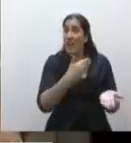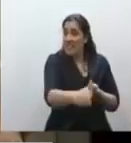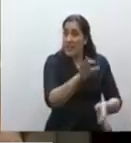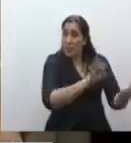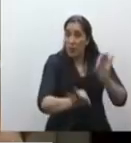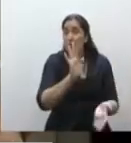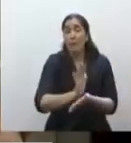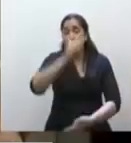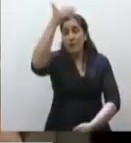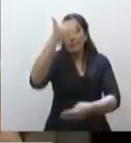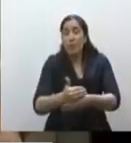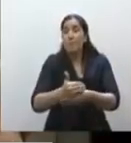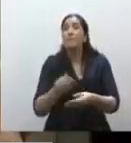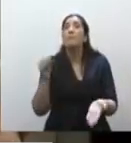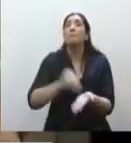rechazando.